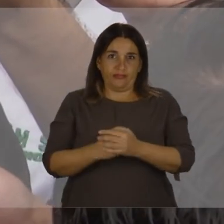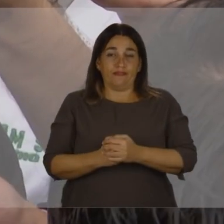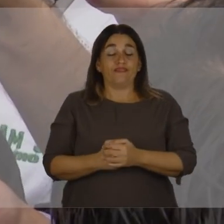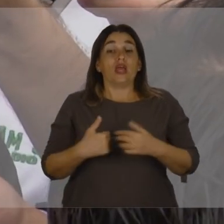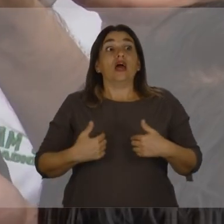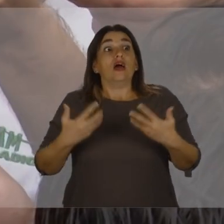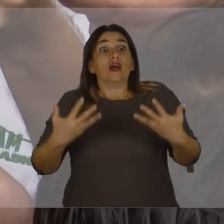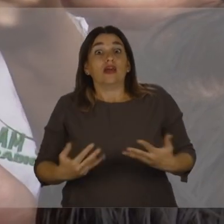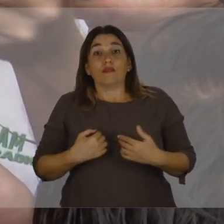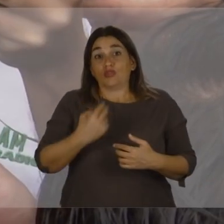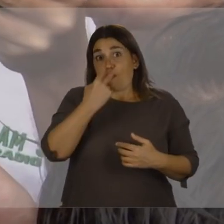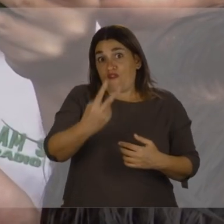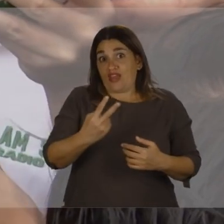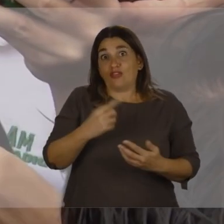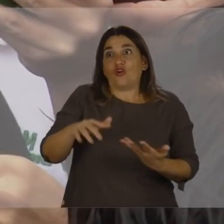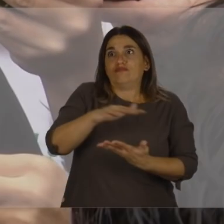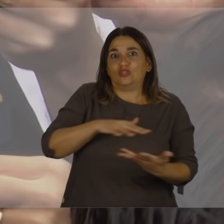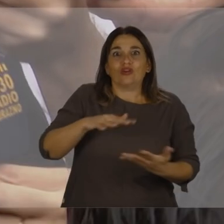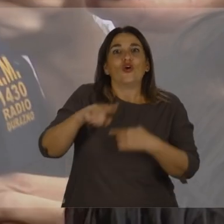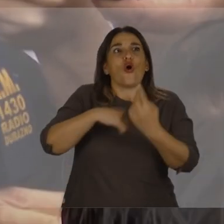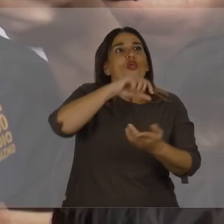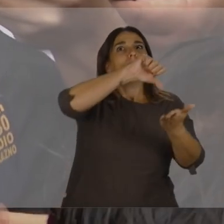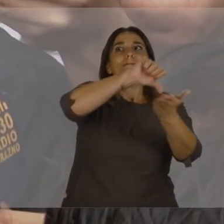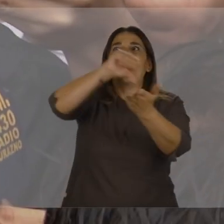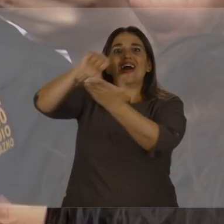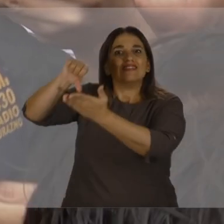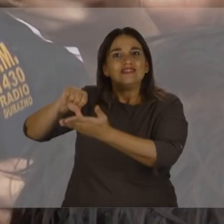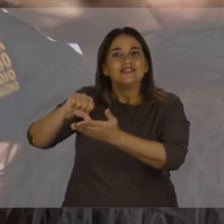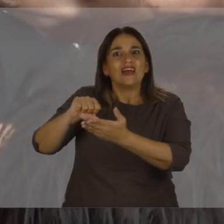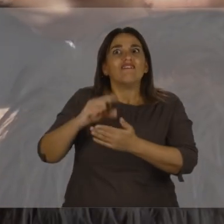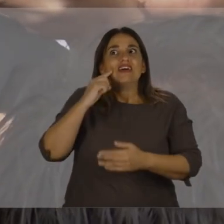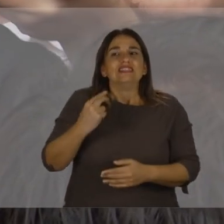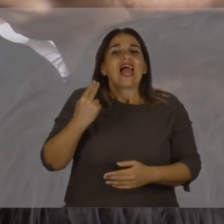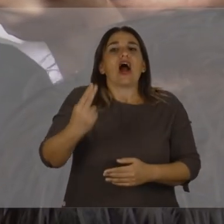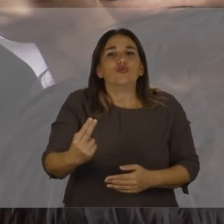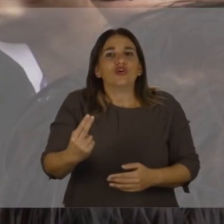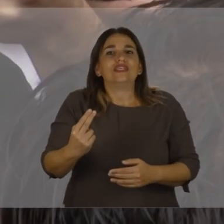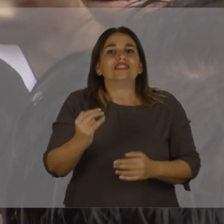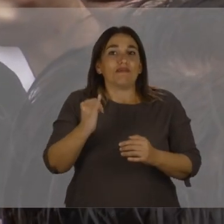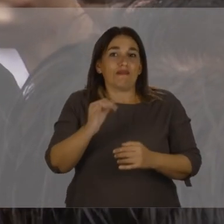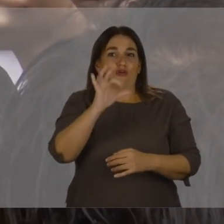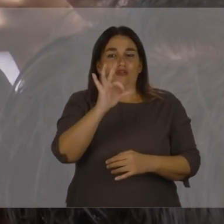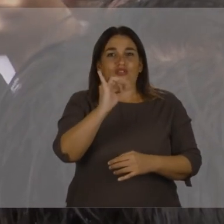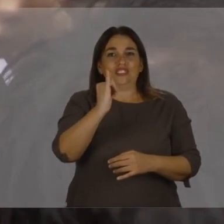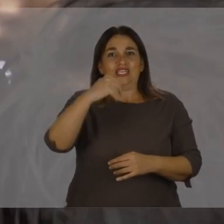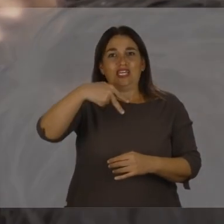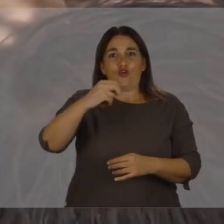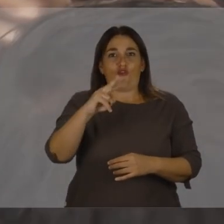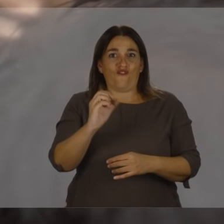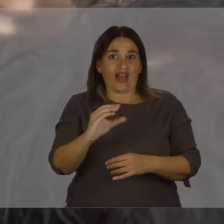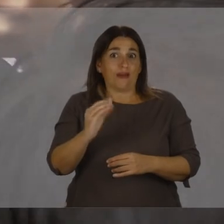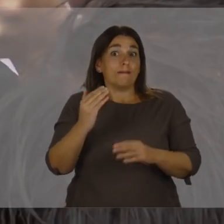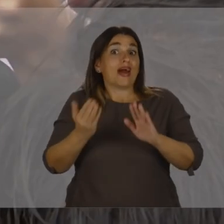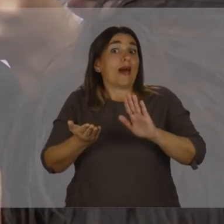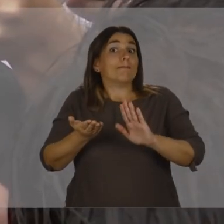tratando, viendo lo que está sucediendo en otros países, de ver si se autoriza la vacuna Sinovac